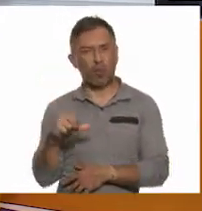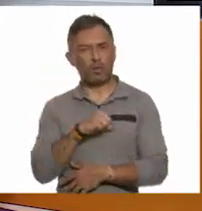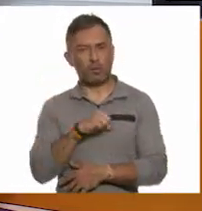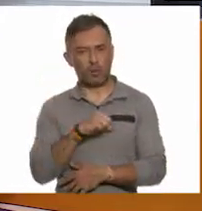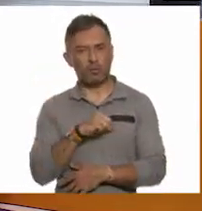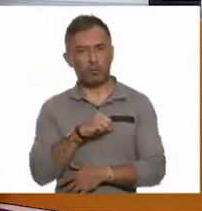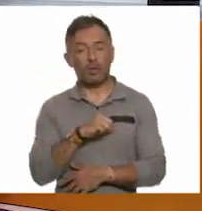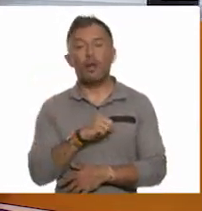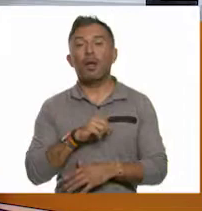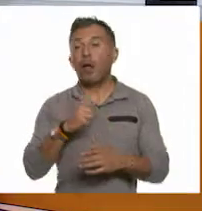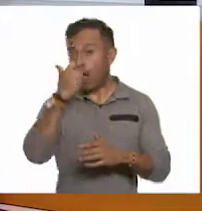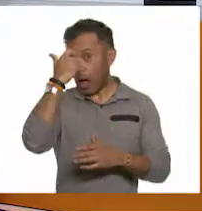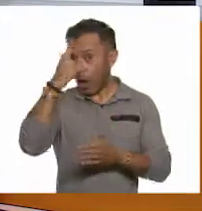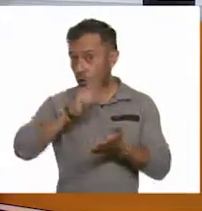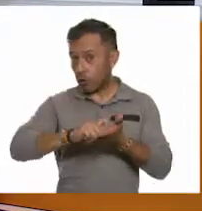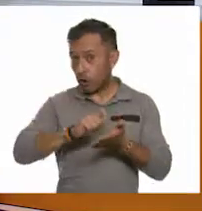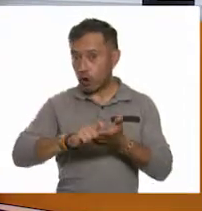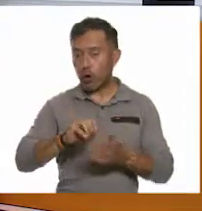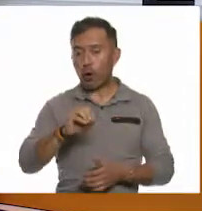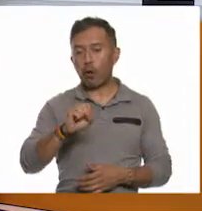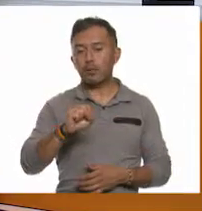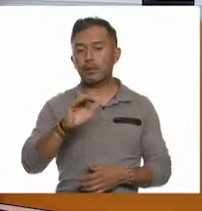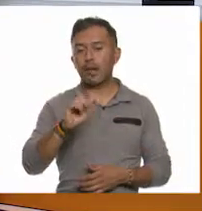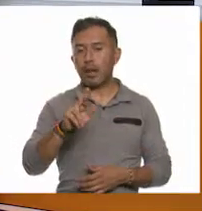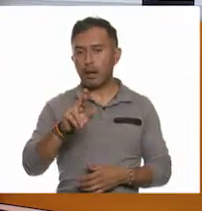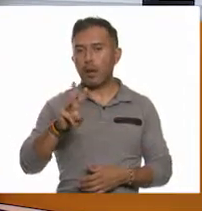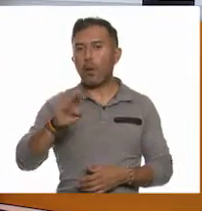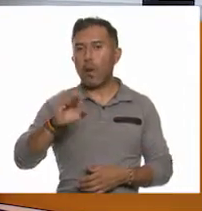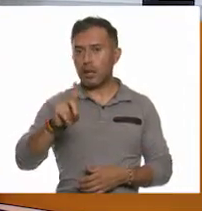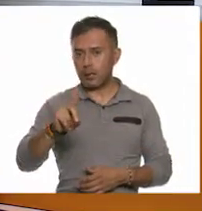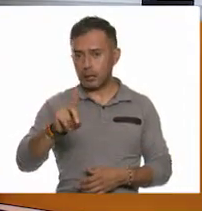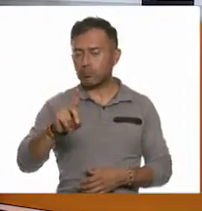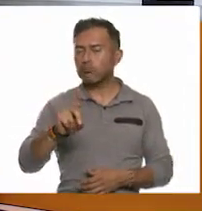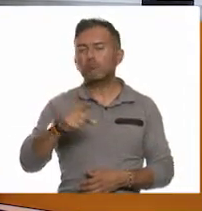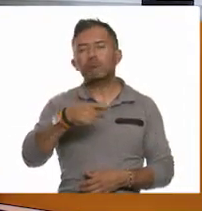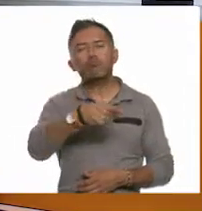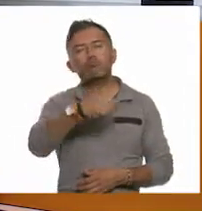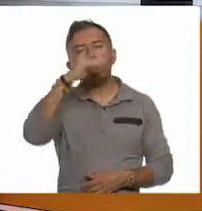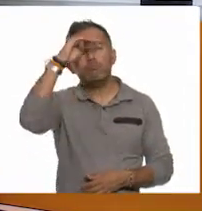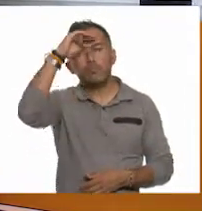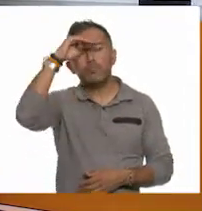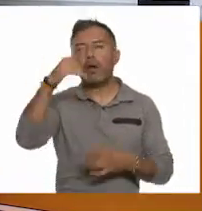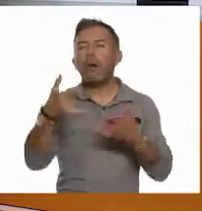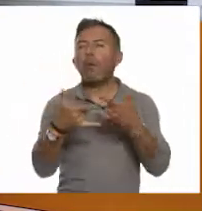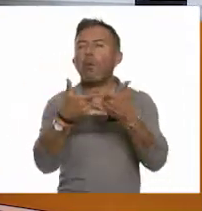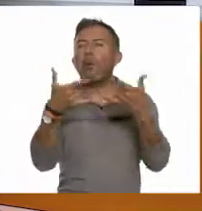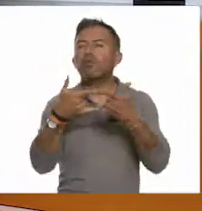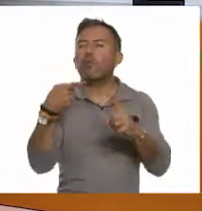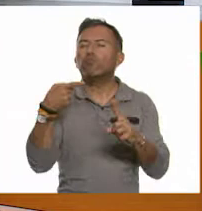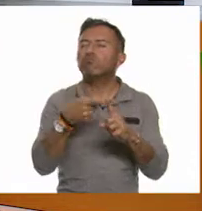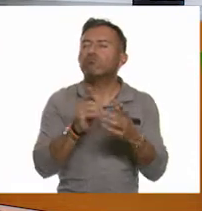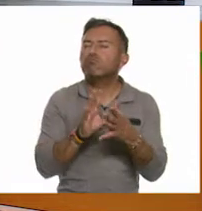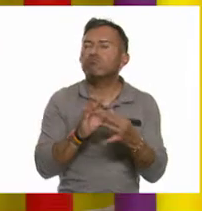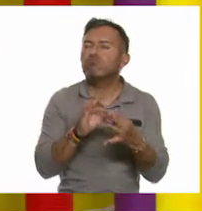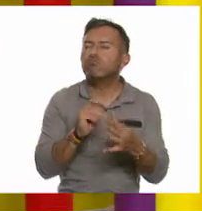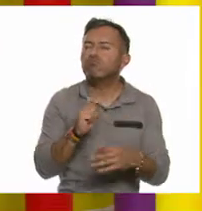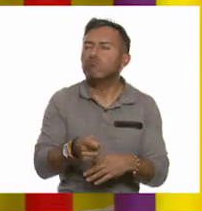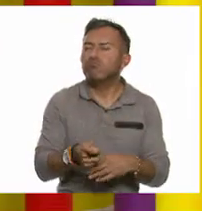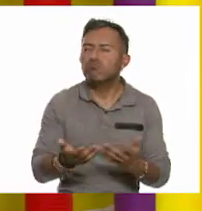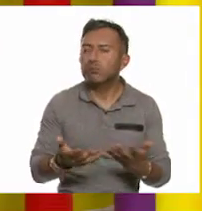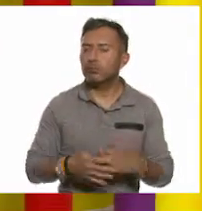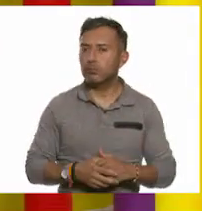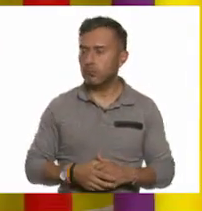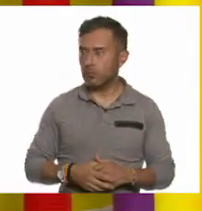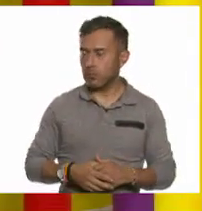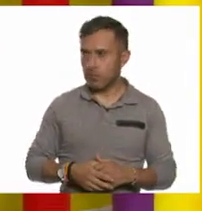el autor es Oscar Wilde. ¿De qué te imaginas que trata el cuento, Mariana? Ay, pues